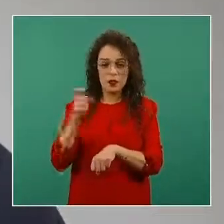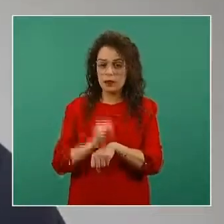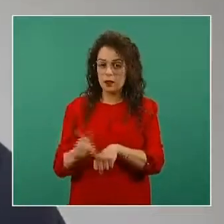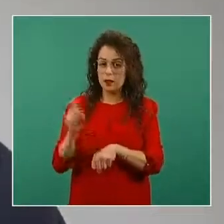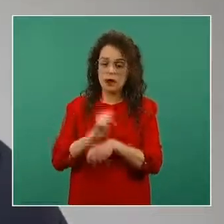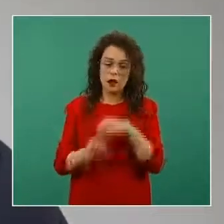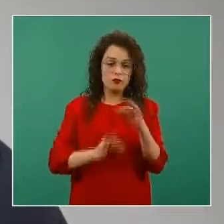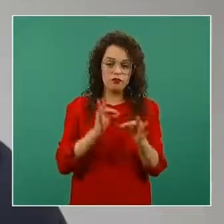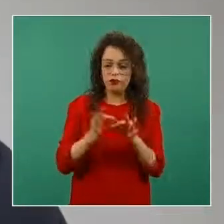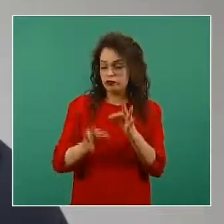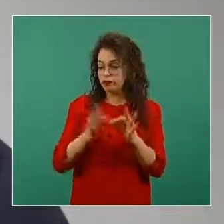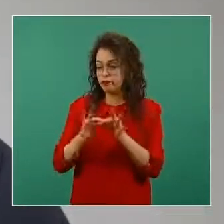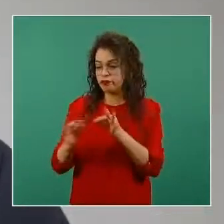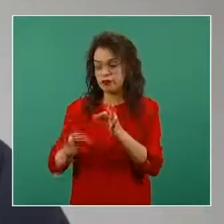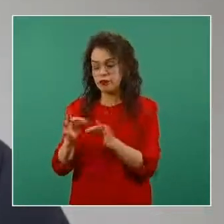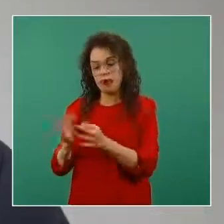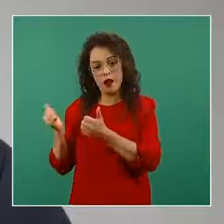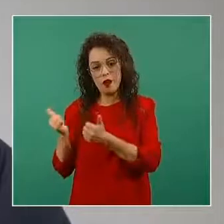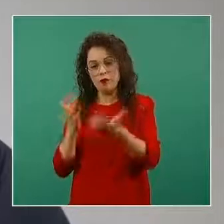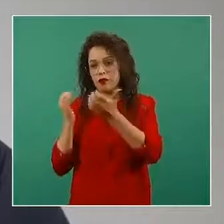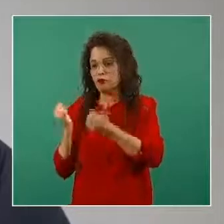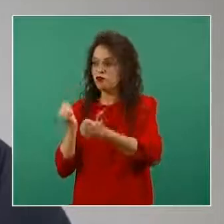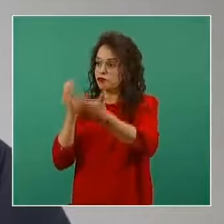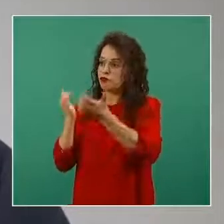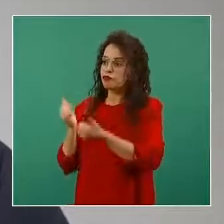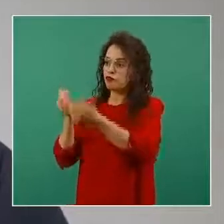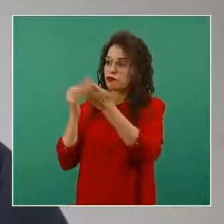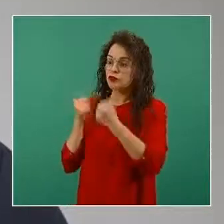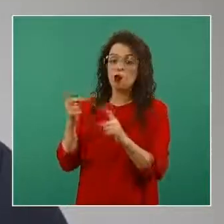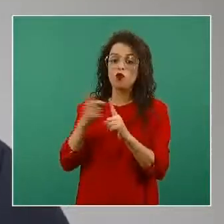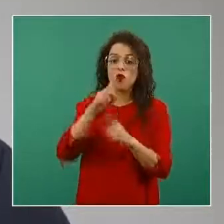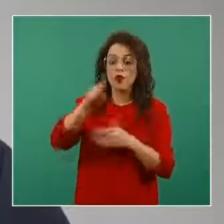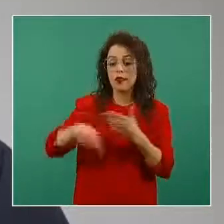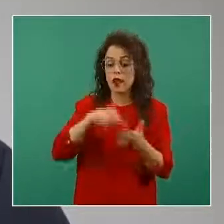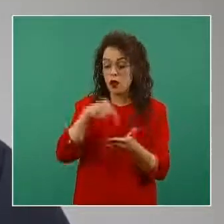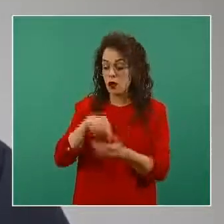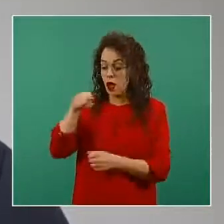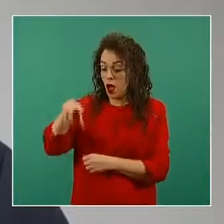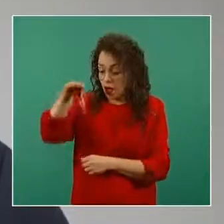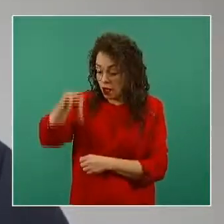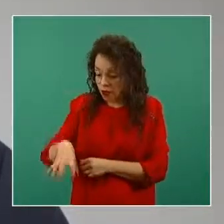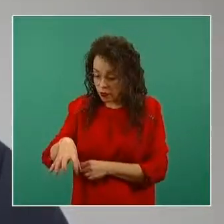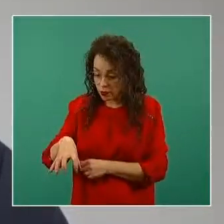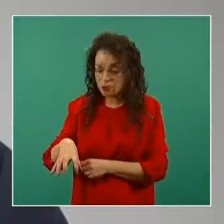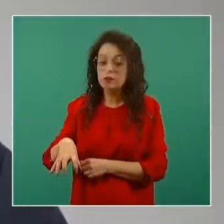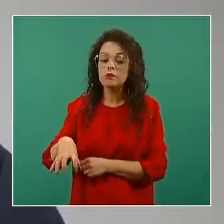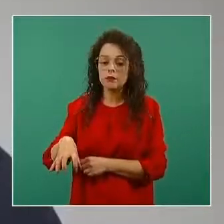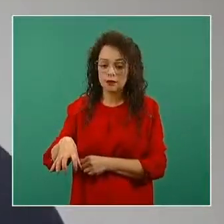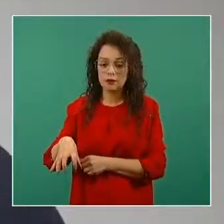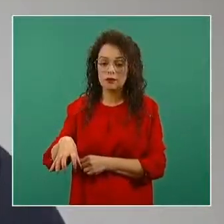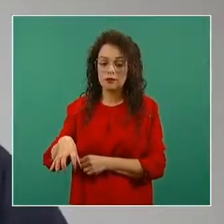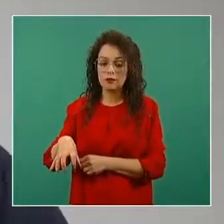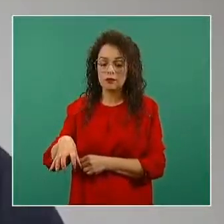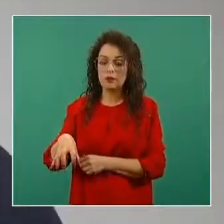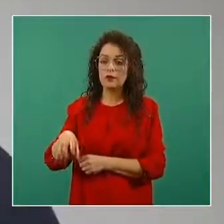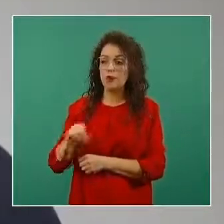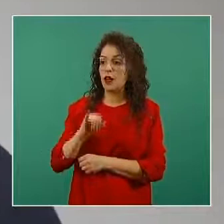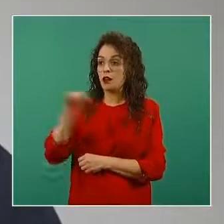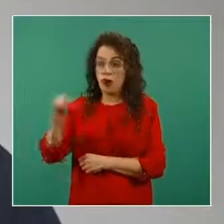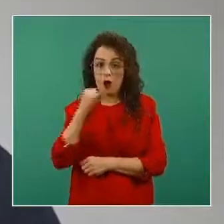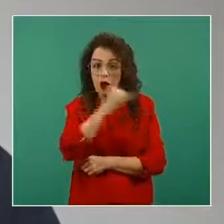lo programado las vacunas hasta los puntos de distribución más distantes que tenemos en el territorio, y de ahí que